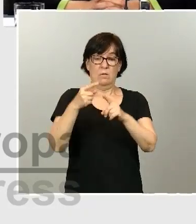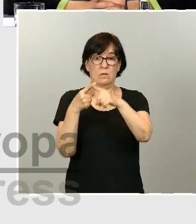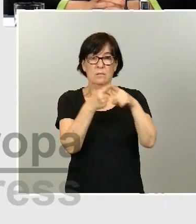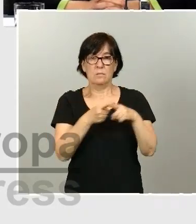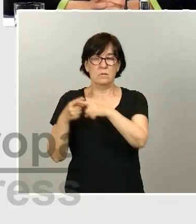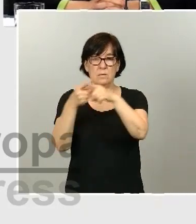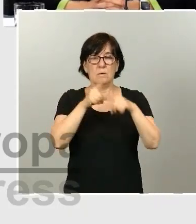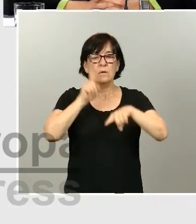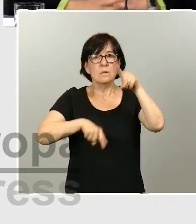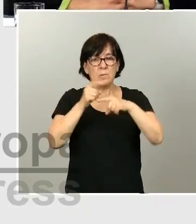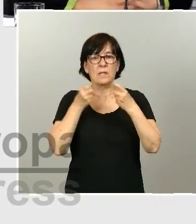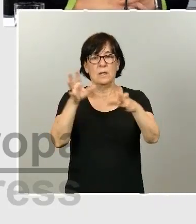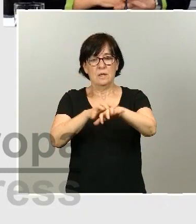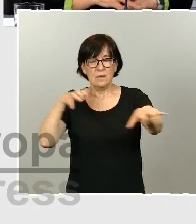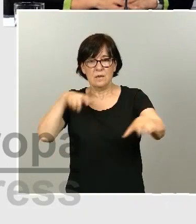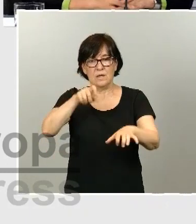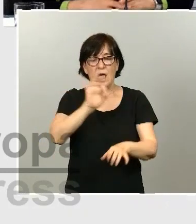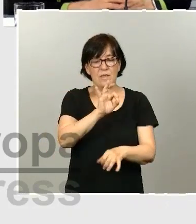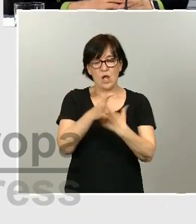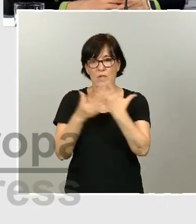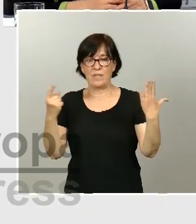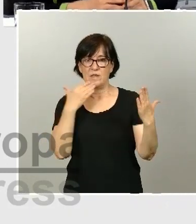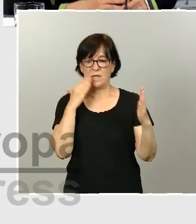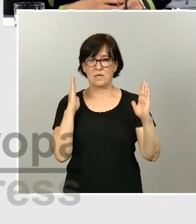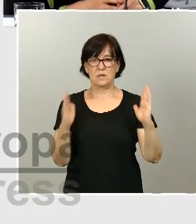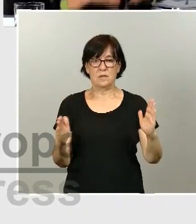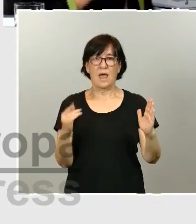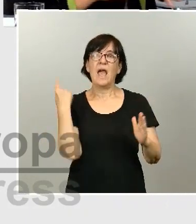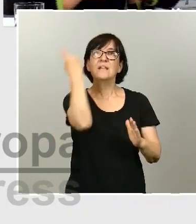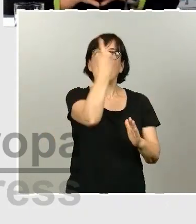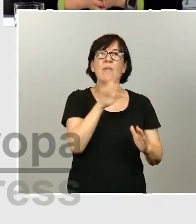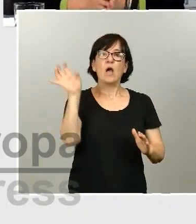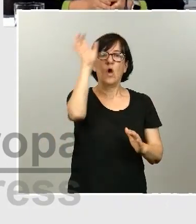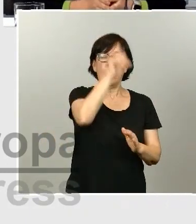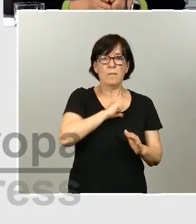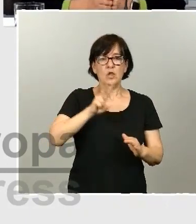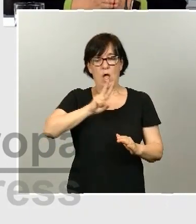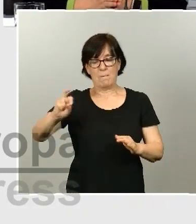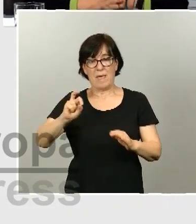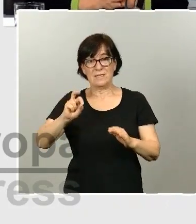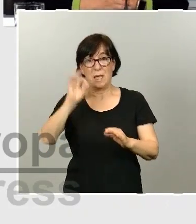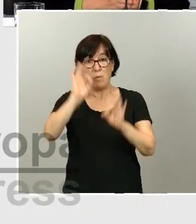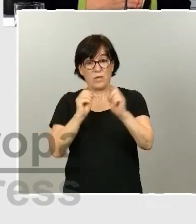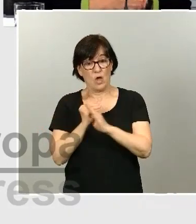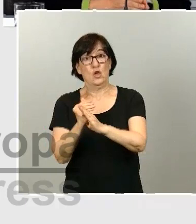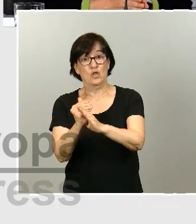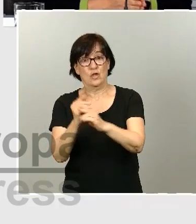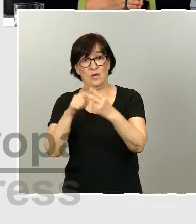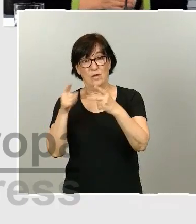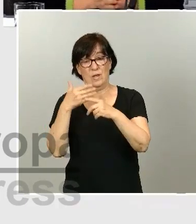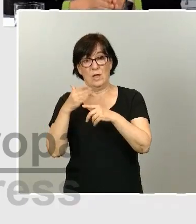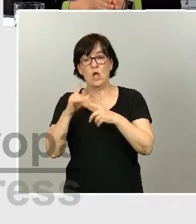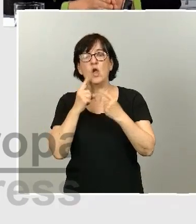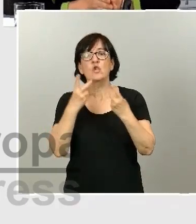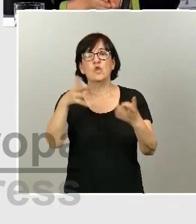población de 0 a 16 años de cada comunidad, el 20% restante en el número de habitantes de